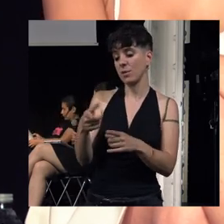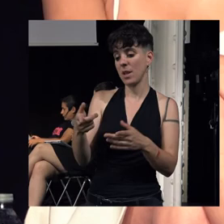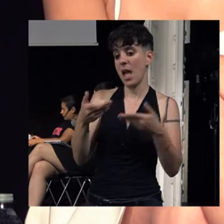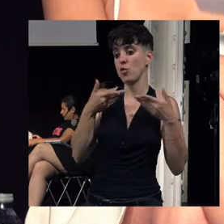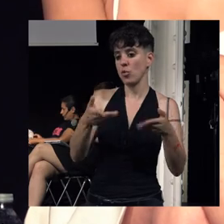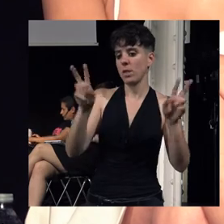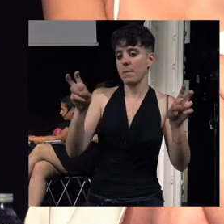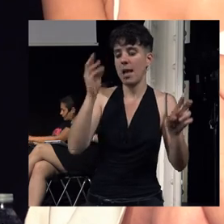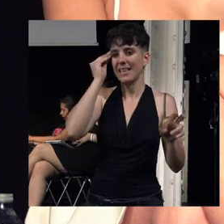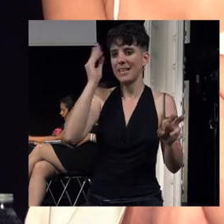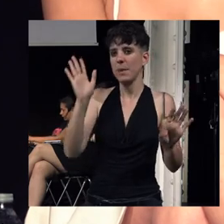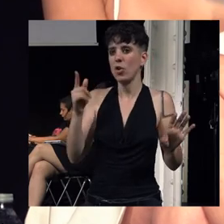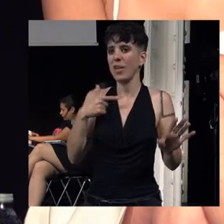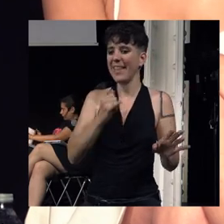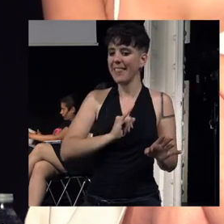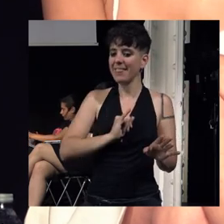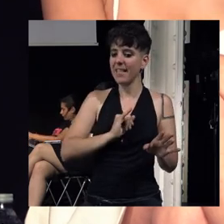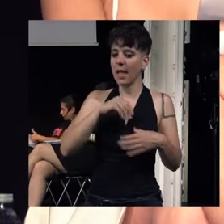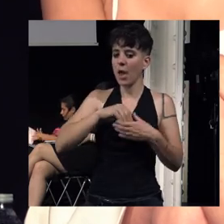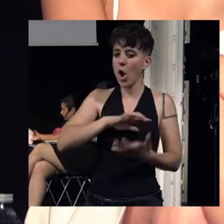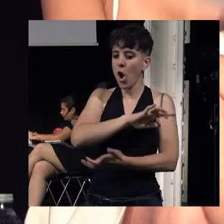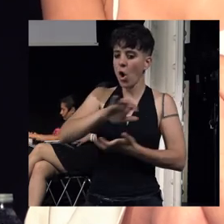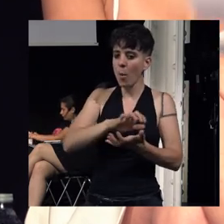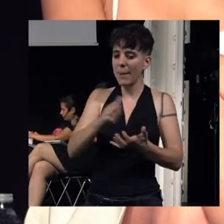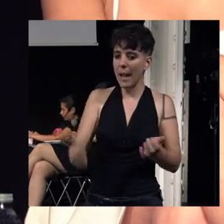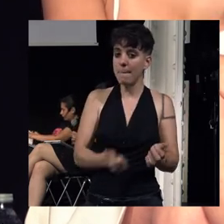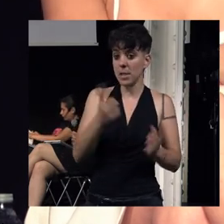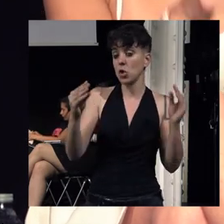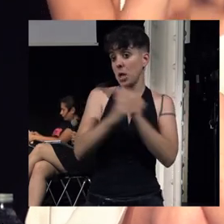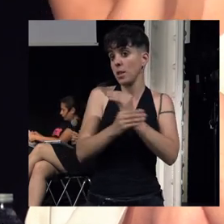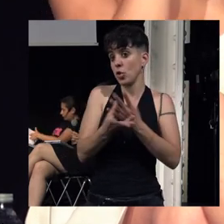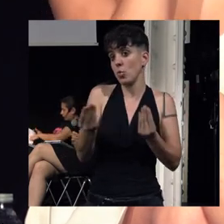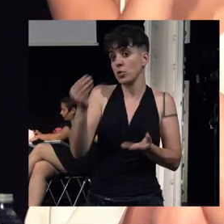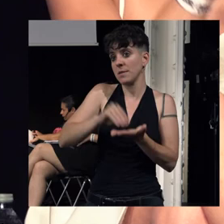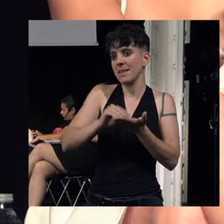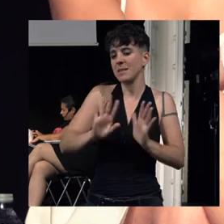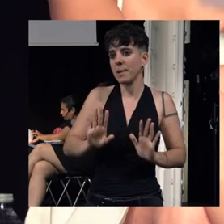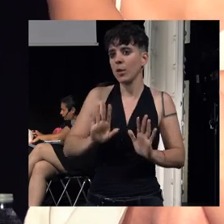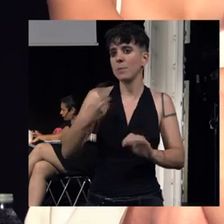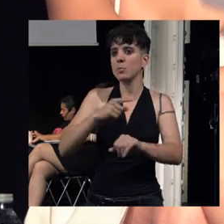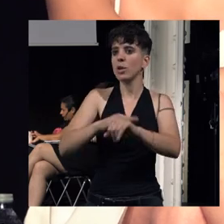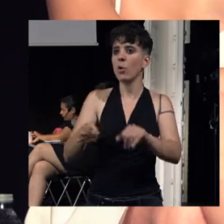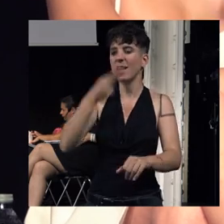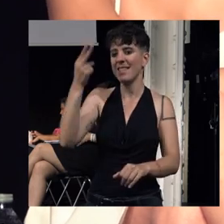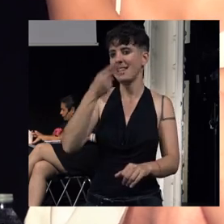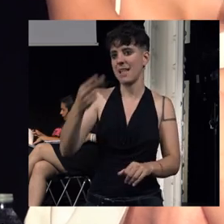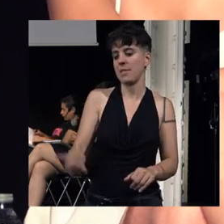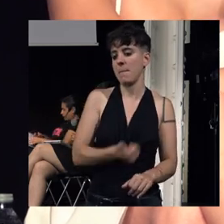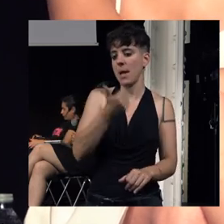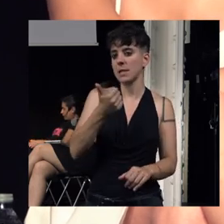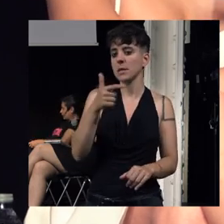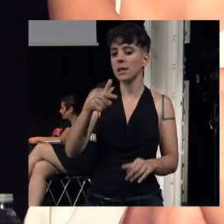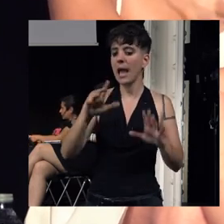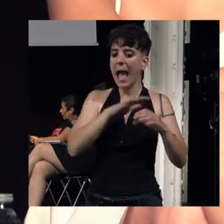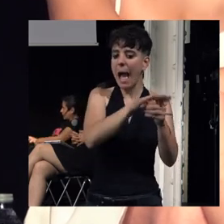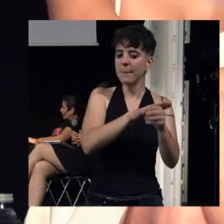identidad mucho más compleja, contradictoria muchas veces, pero mucho más interesante. Entonces, habrá que ver cómo eso se incide en el ámbito de la